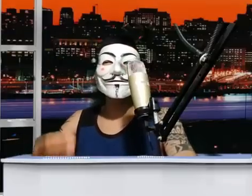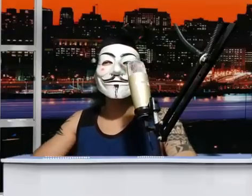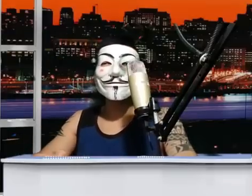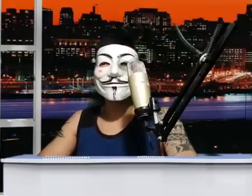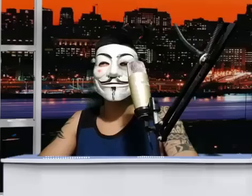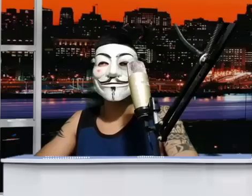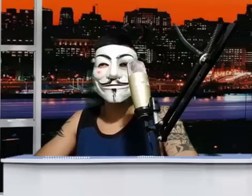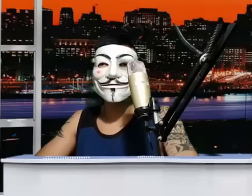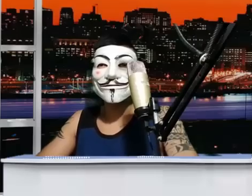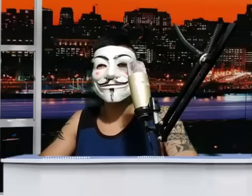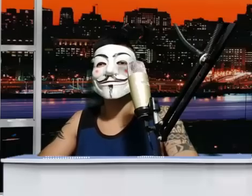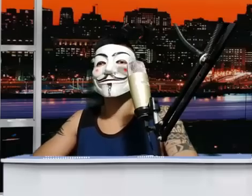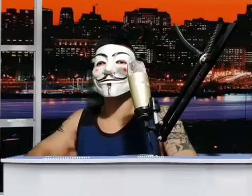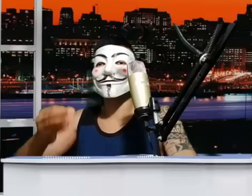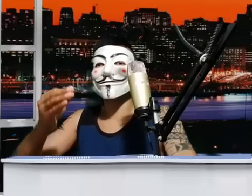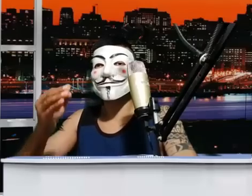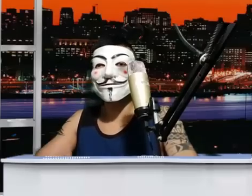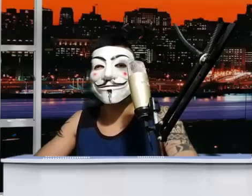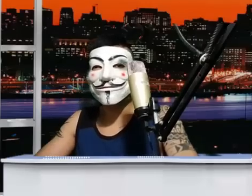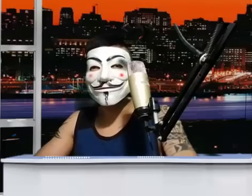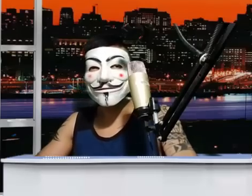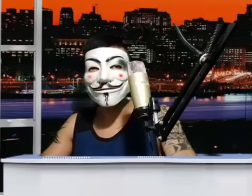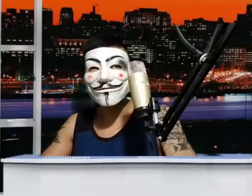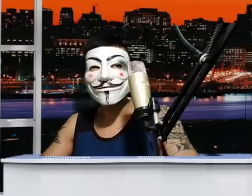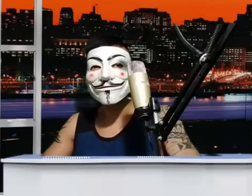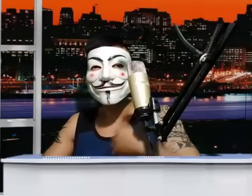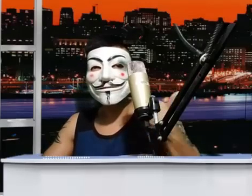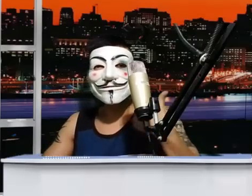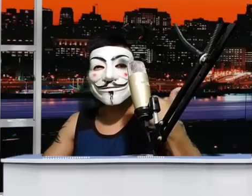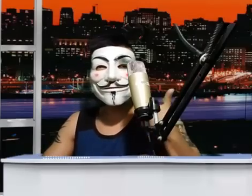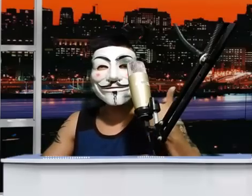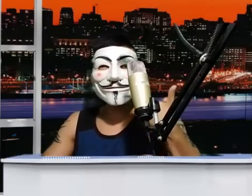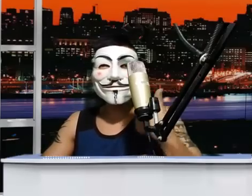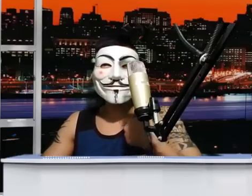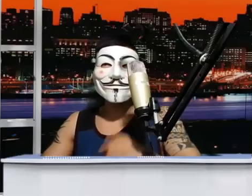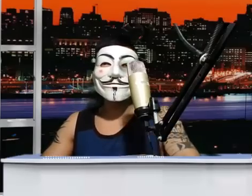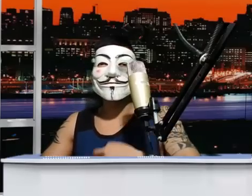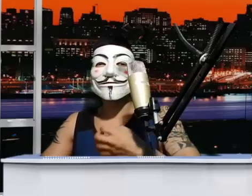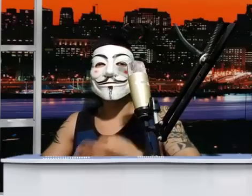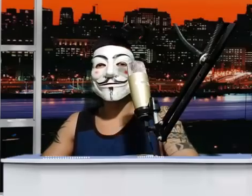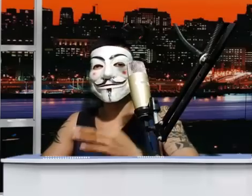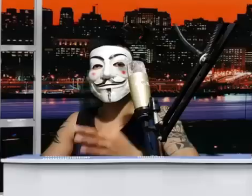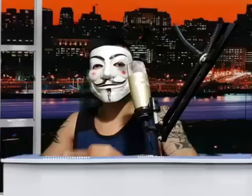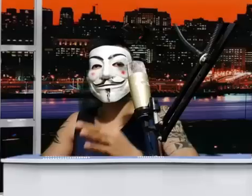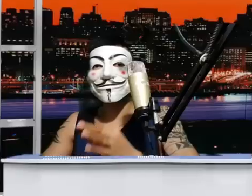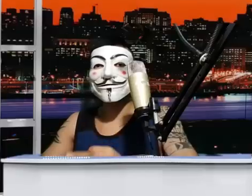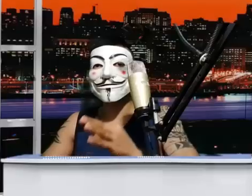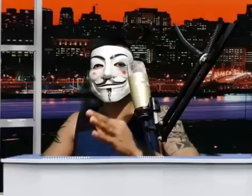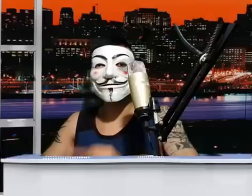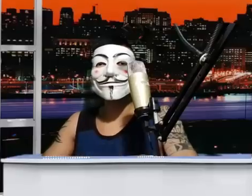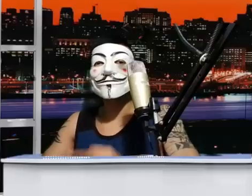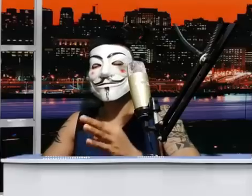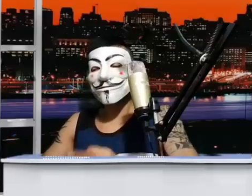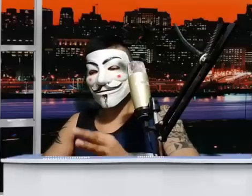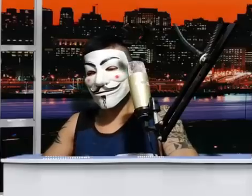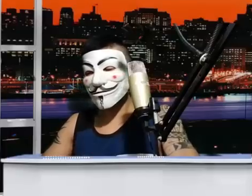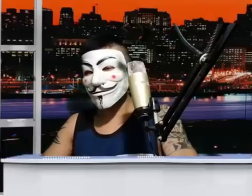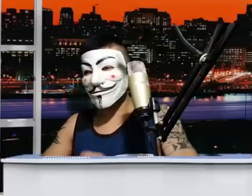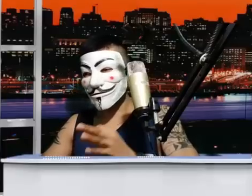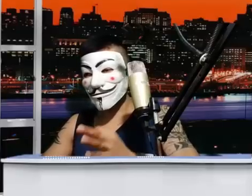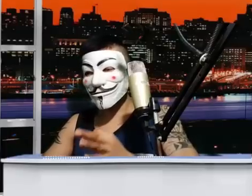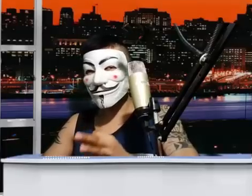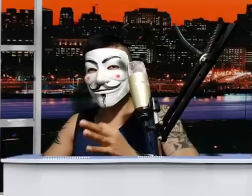queda nuevamente como presidente para las próximas elecciones, este cara de mona ya no va a volver al país.